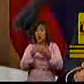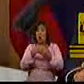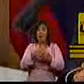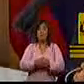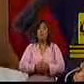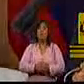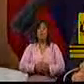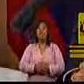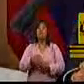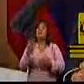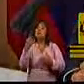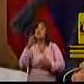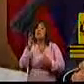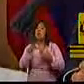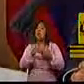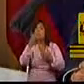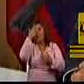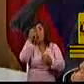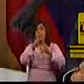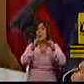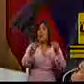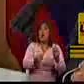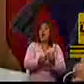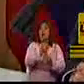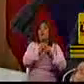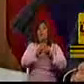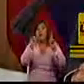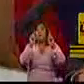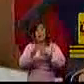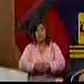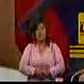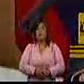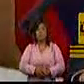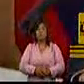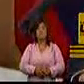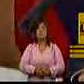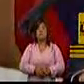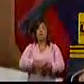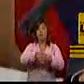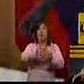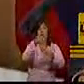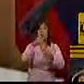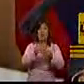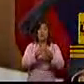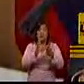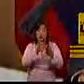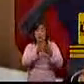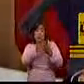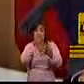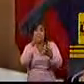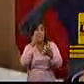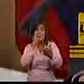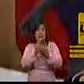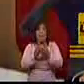se incrementa por el material. Es una cédula que va a ser impresa a rayos láser. Va a